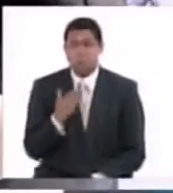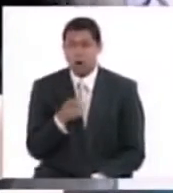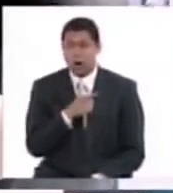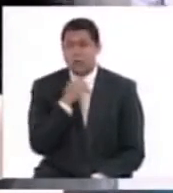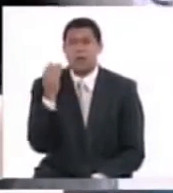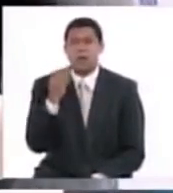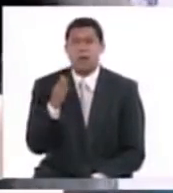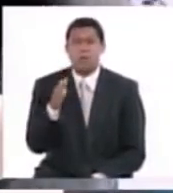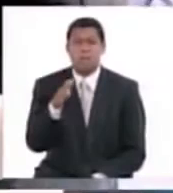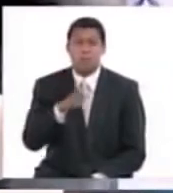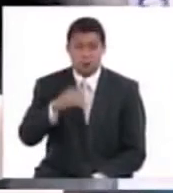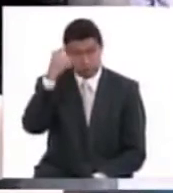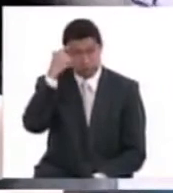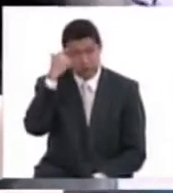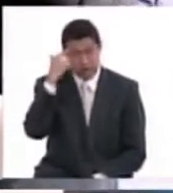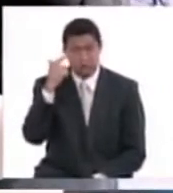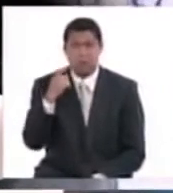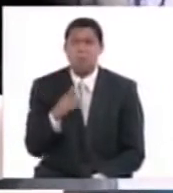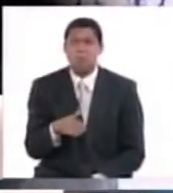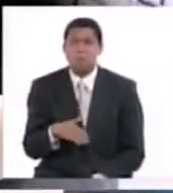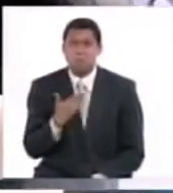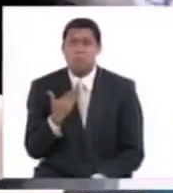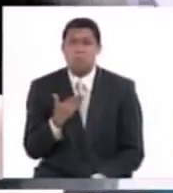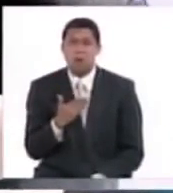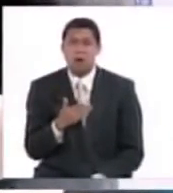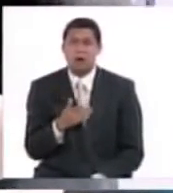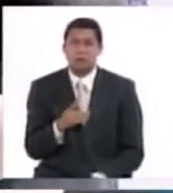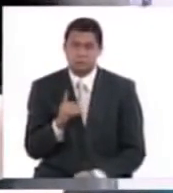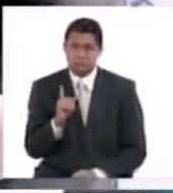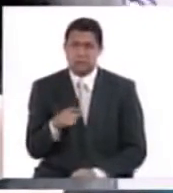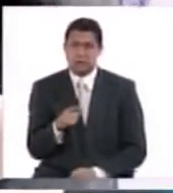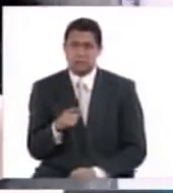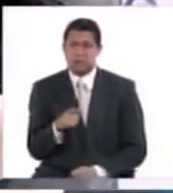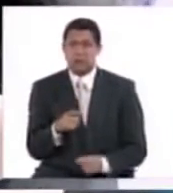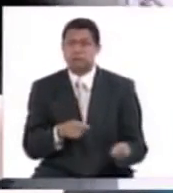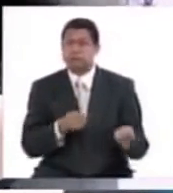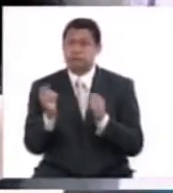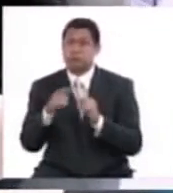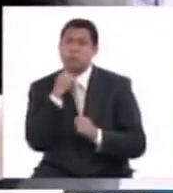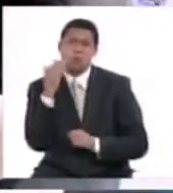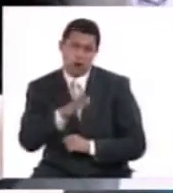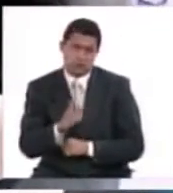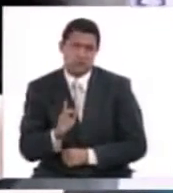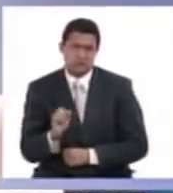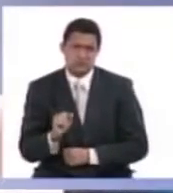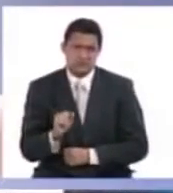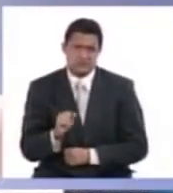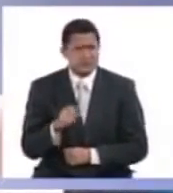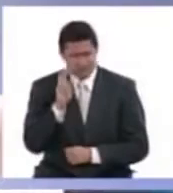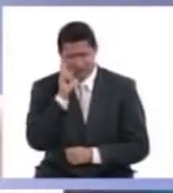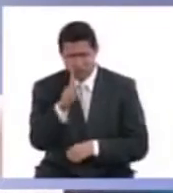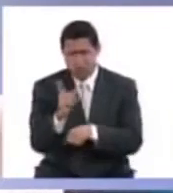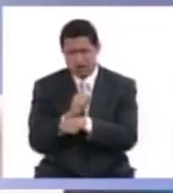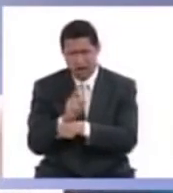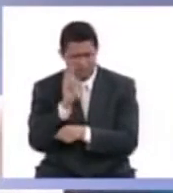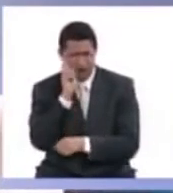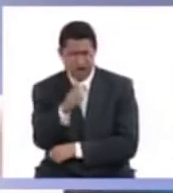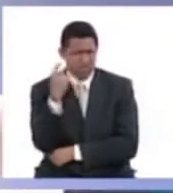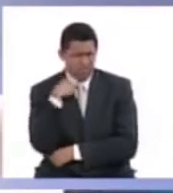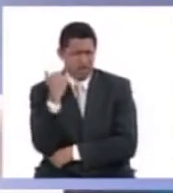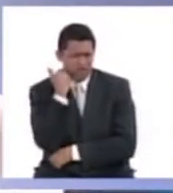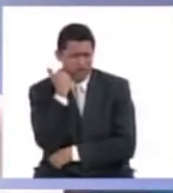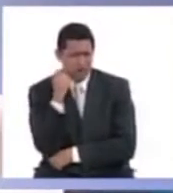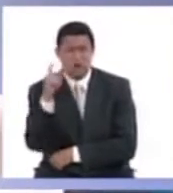a lo que es malaria cerebral. El paciente puede incluso terminar en terapia intensiva y fallecer. Si es detectado a tiempo, ¿qué es lo que